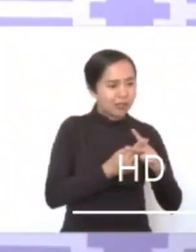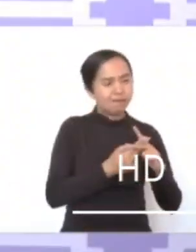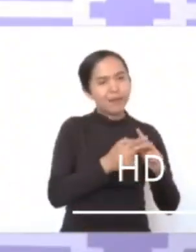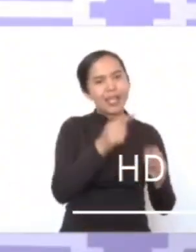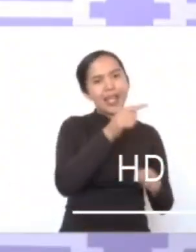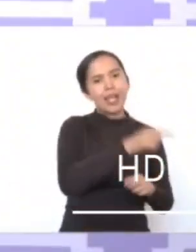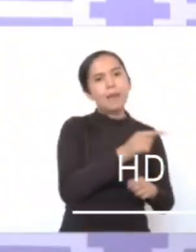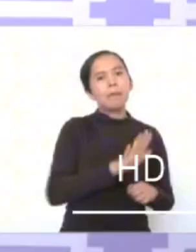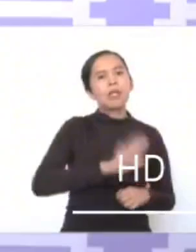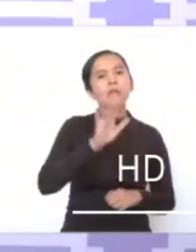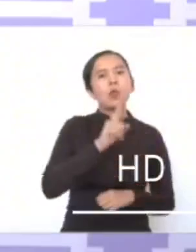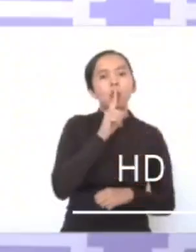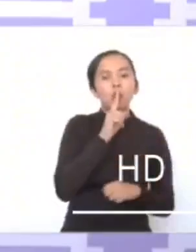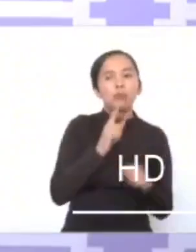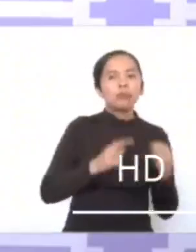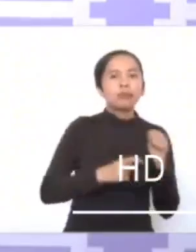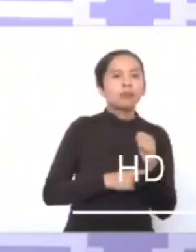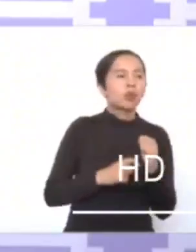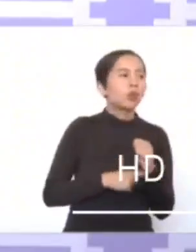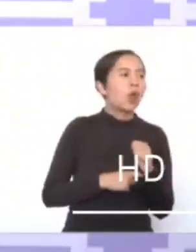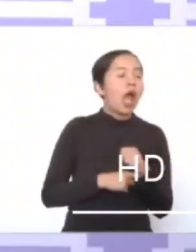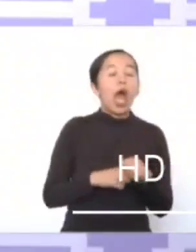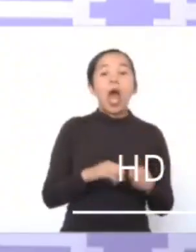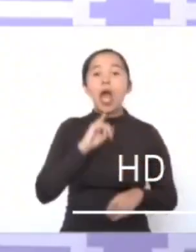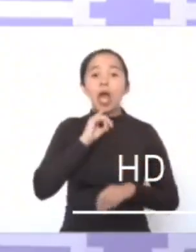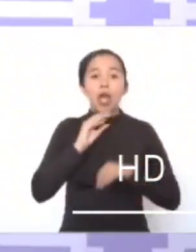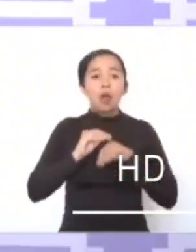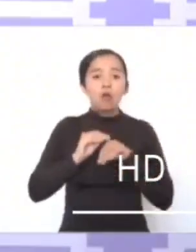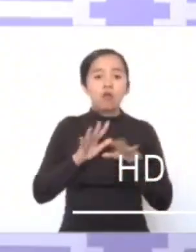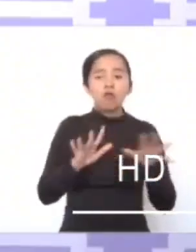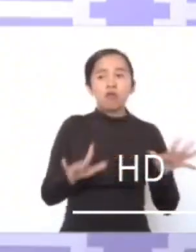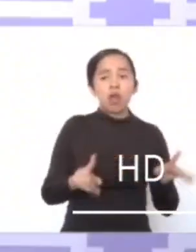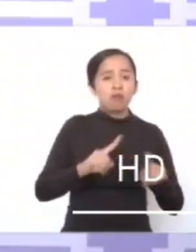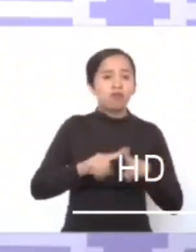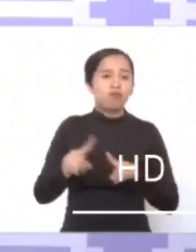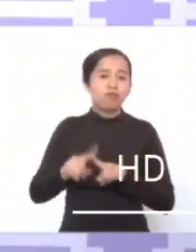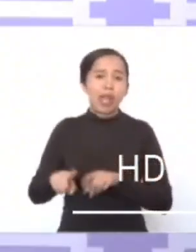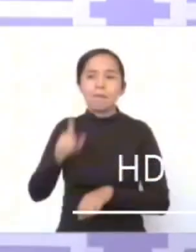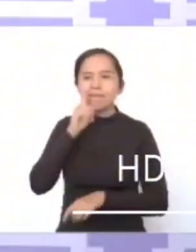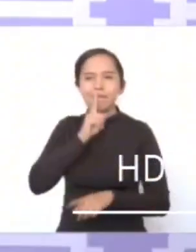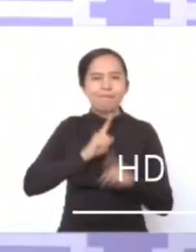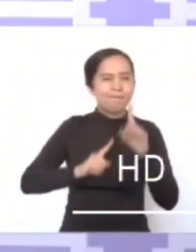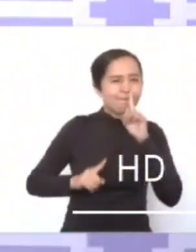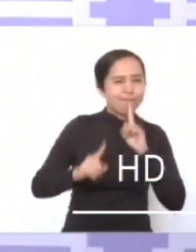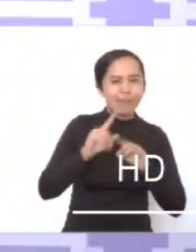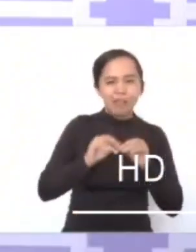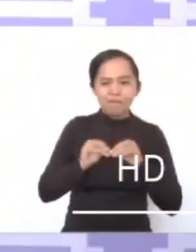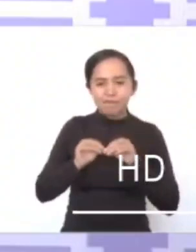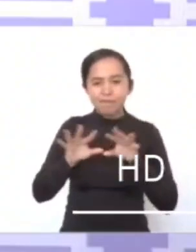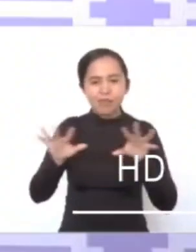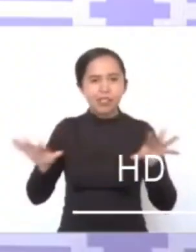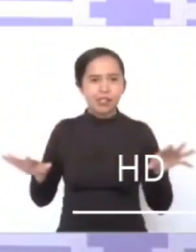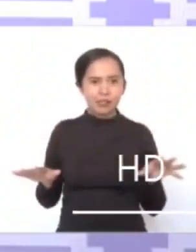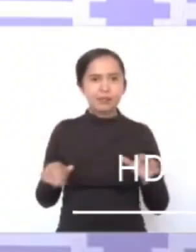y que distorsionan los informes que se presentaron.